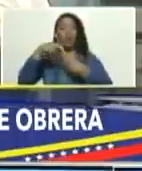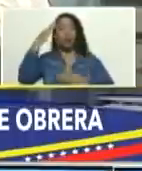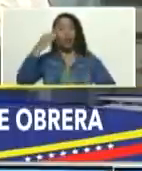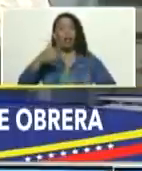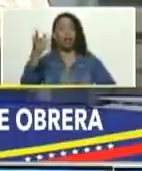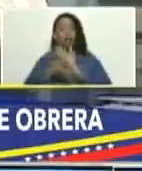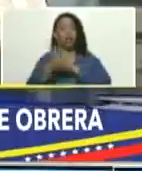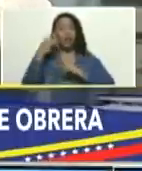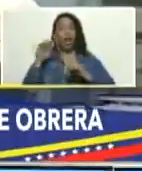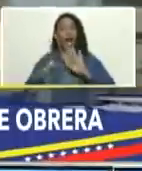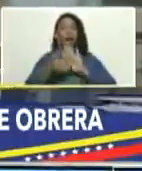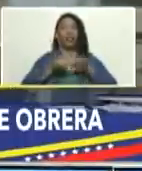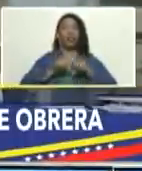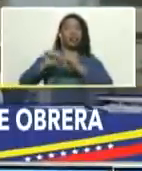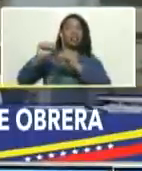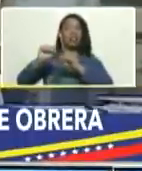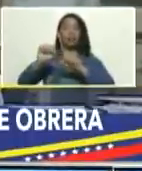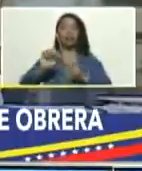antifondomonetaristas, antioligárquicas.